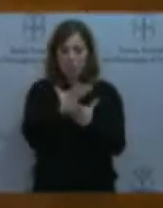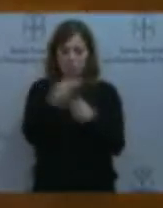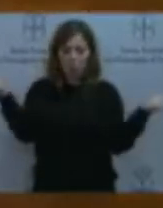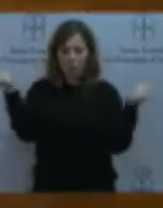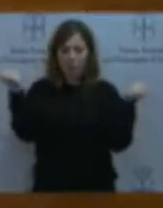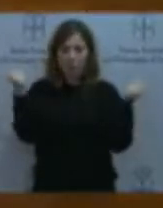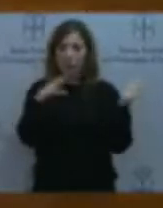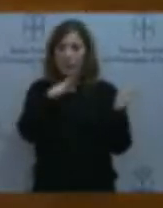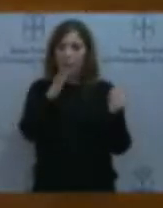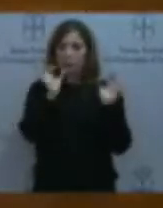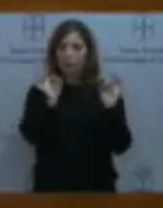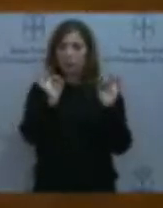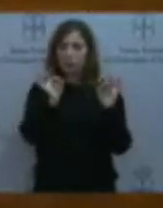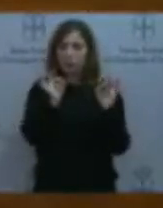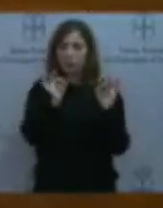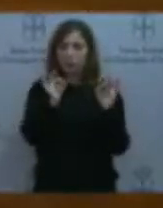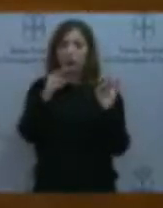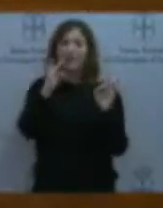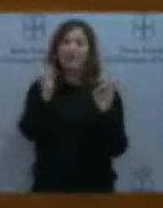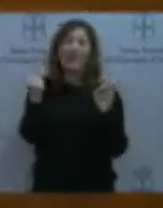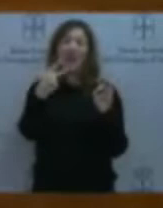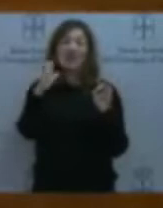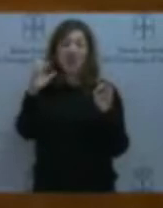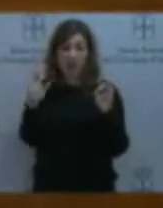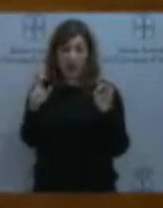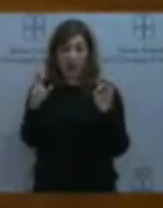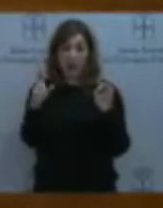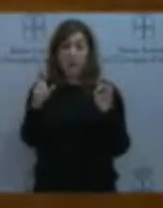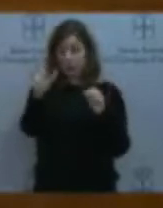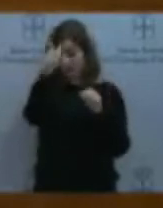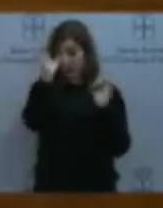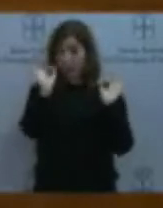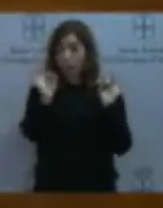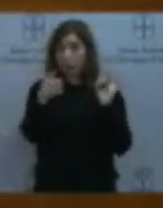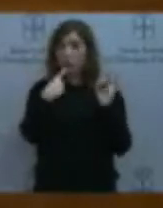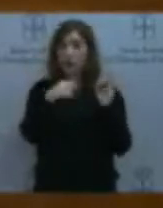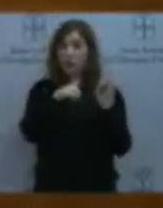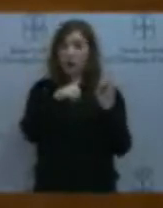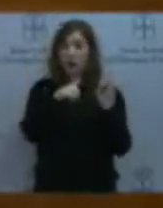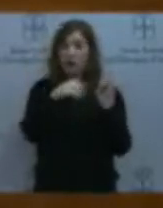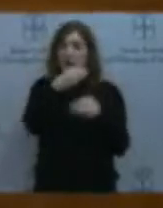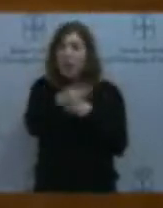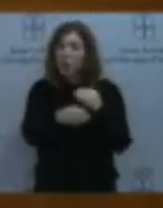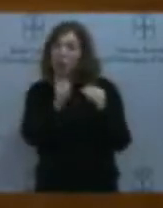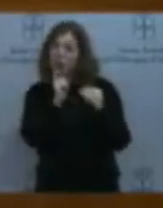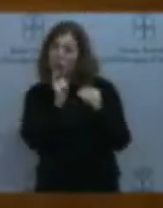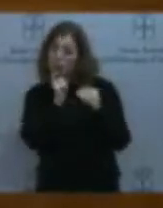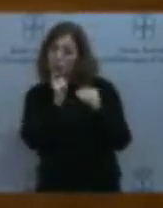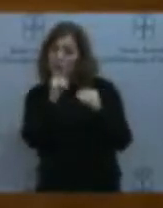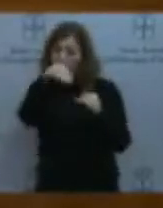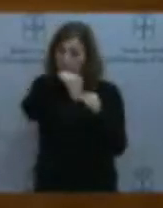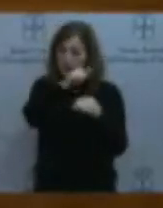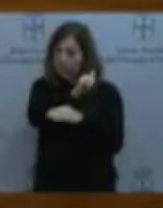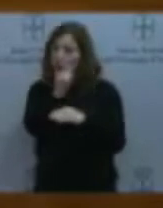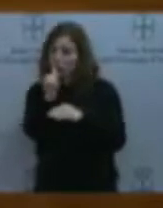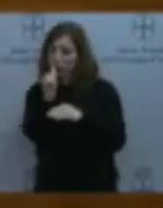el discurso neoliberal, por Margaret Thatcher, que no utilizó bombardeos desde el aire, sino que demolió desde dentro, desde las propias instituciones,